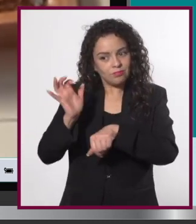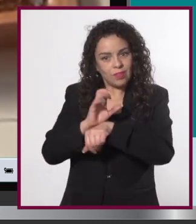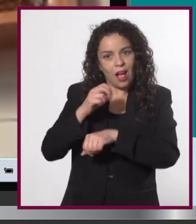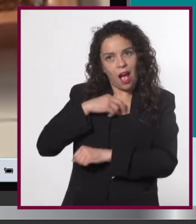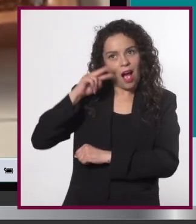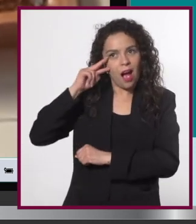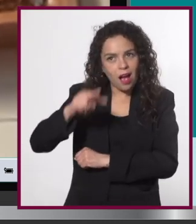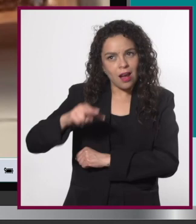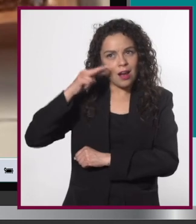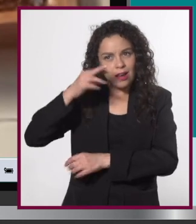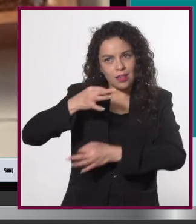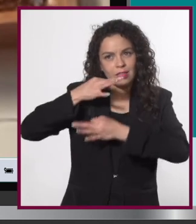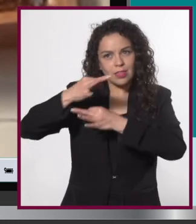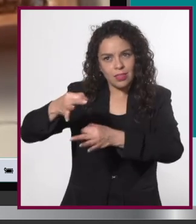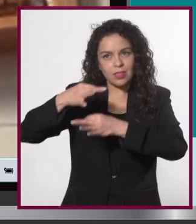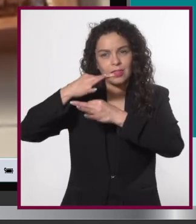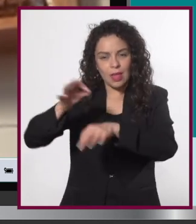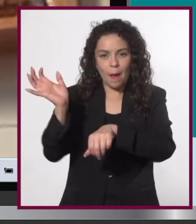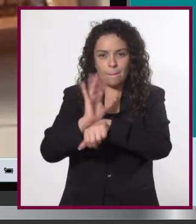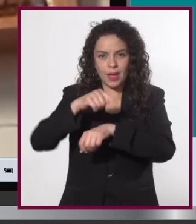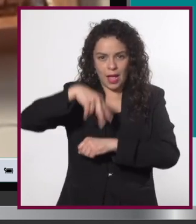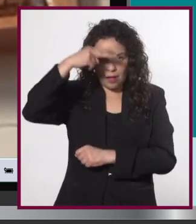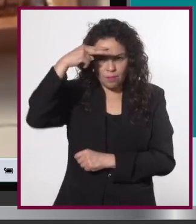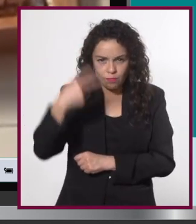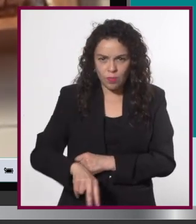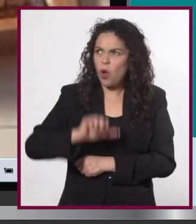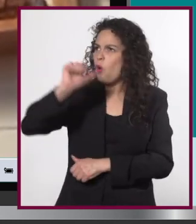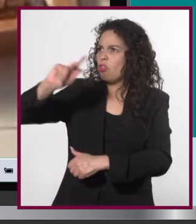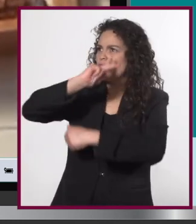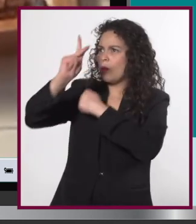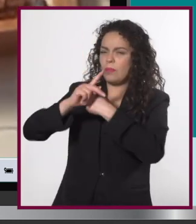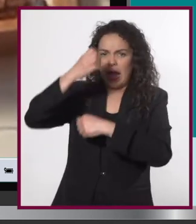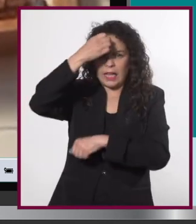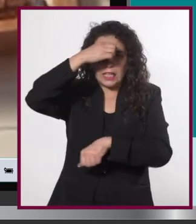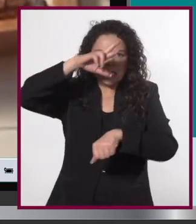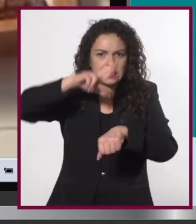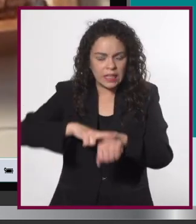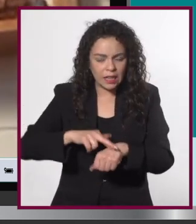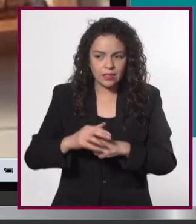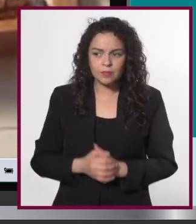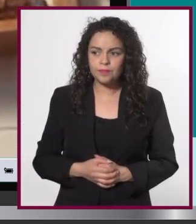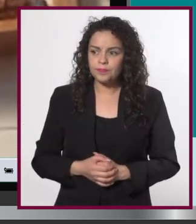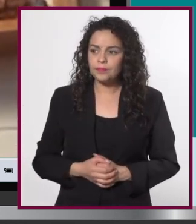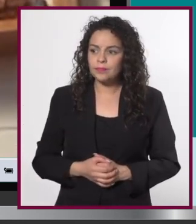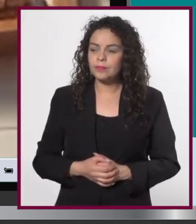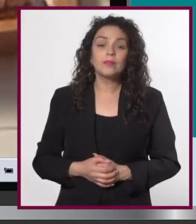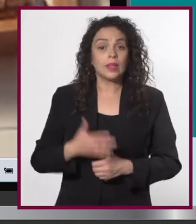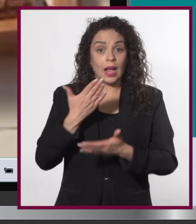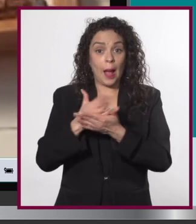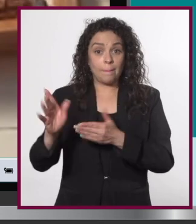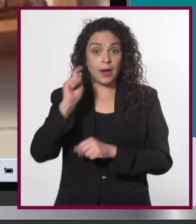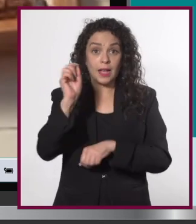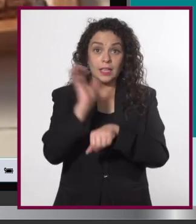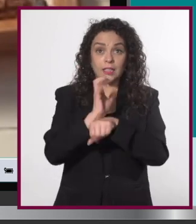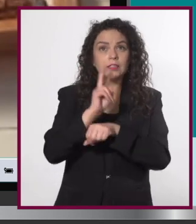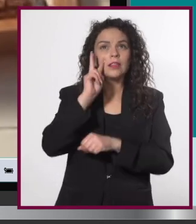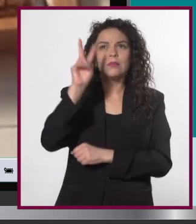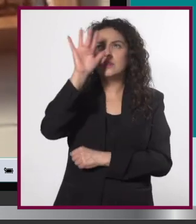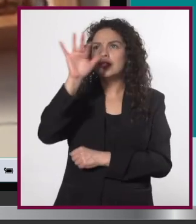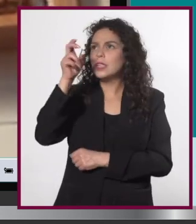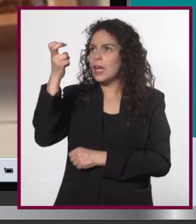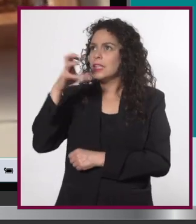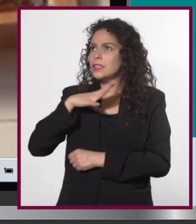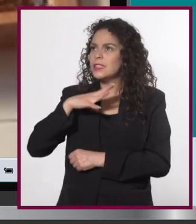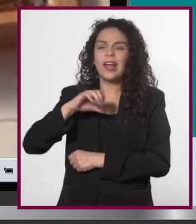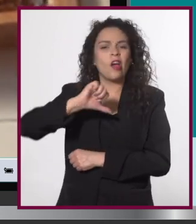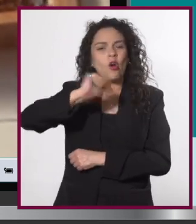mucho más películas mexicanas, extranjeras. Aparte de lo que había en las carteleras, pues me fui buscando otro